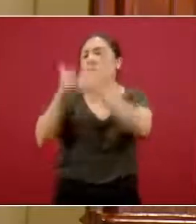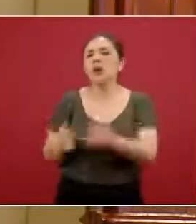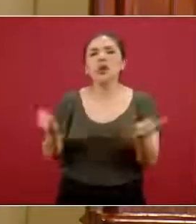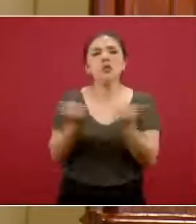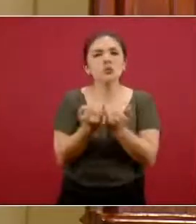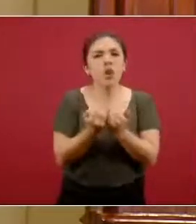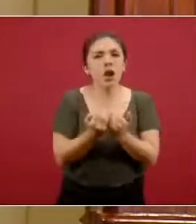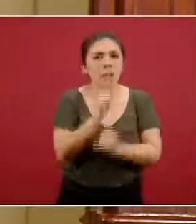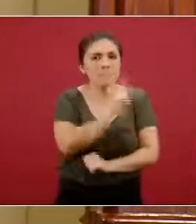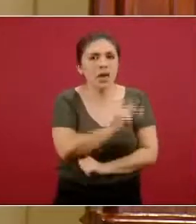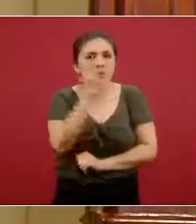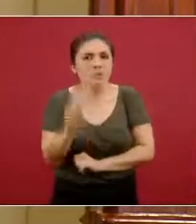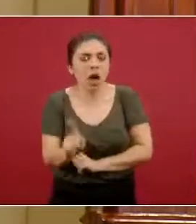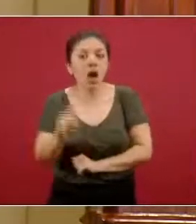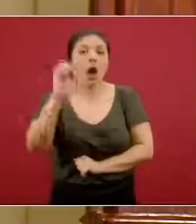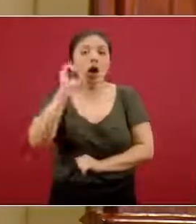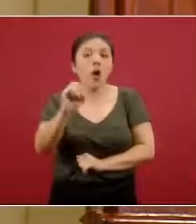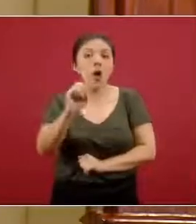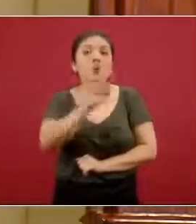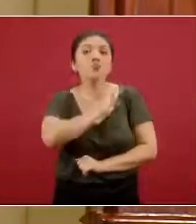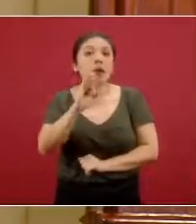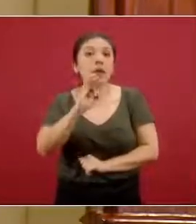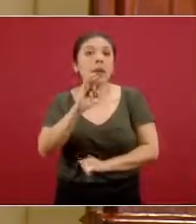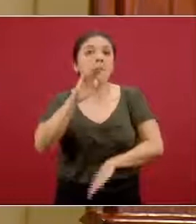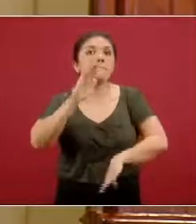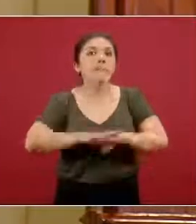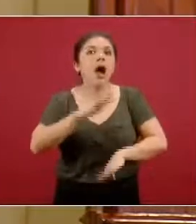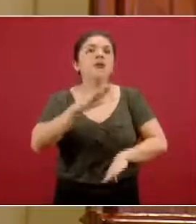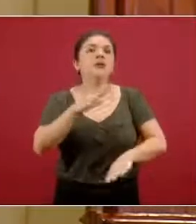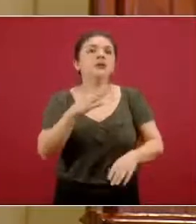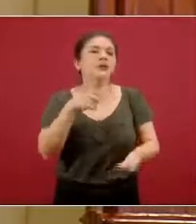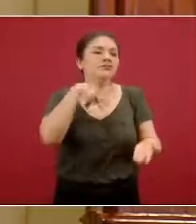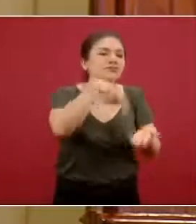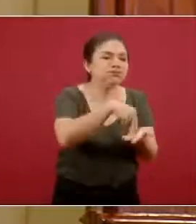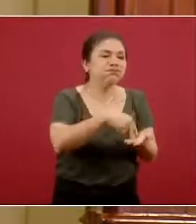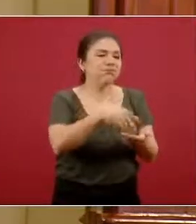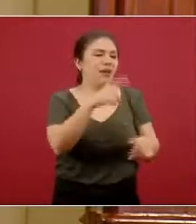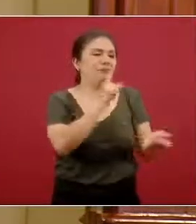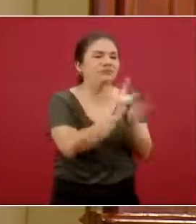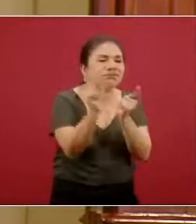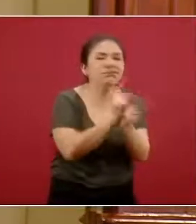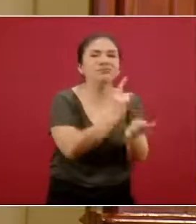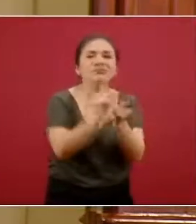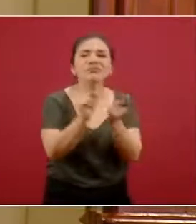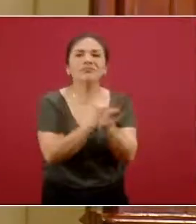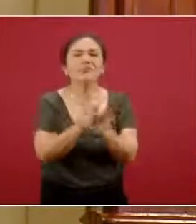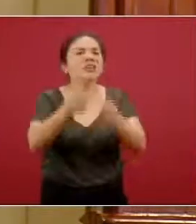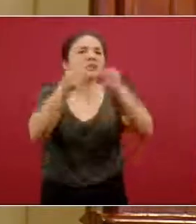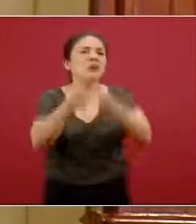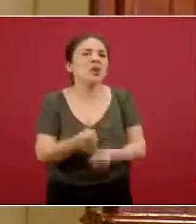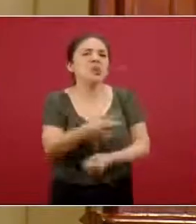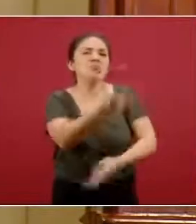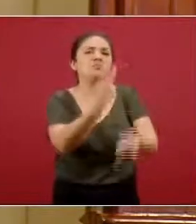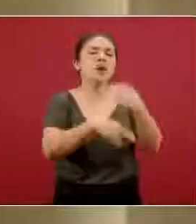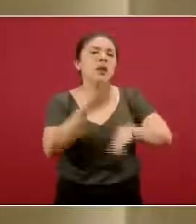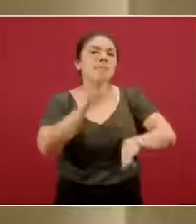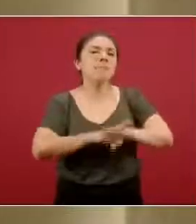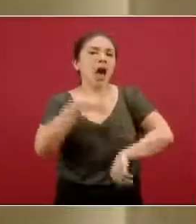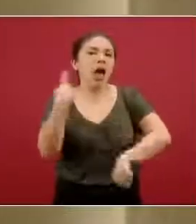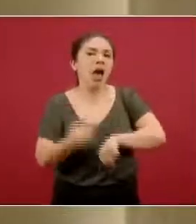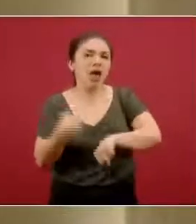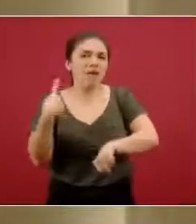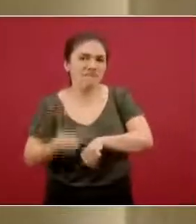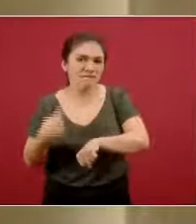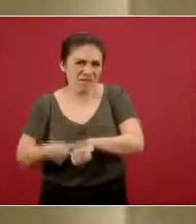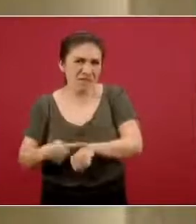que acabamos de mencionar, de una continua exposición a pacientes con COVID, naturalmente tendrían que haber tenido